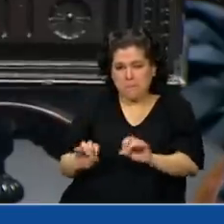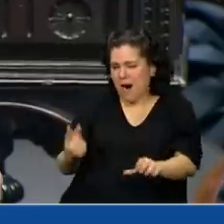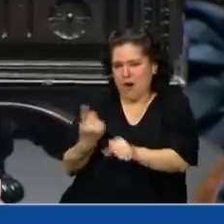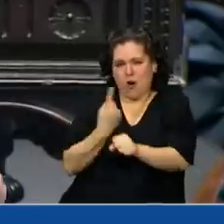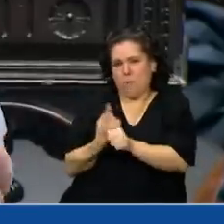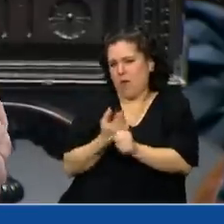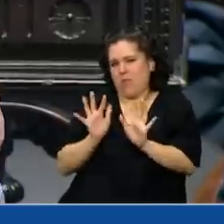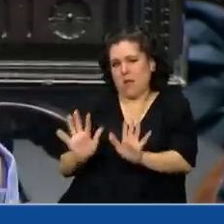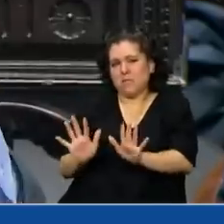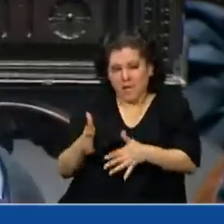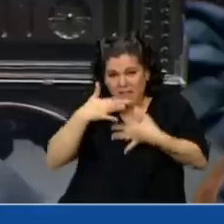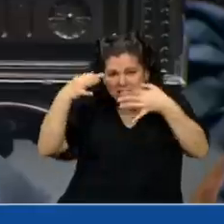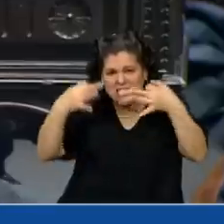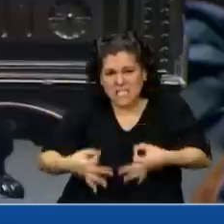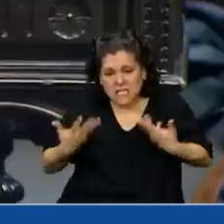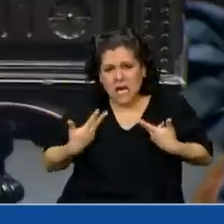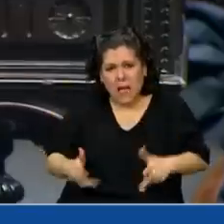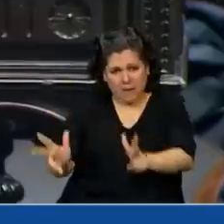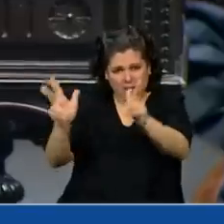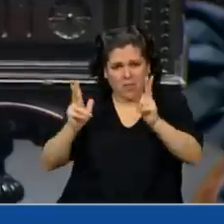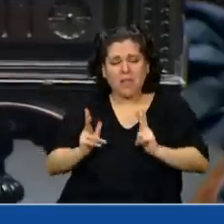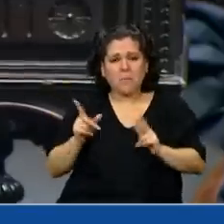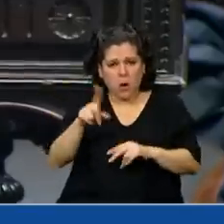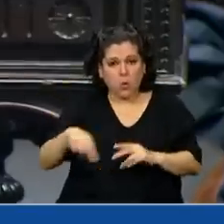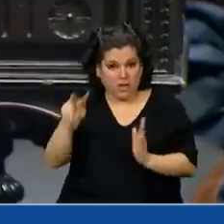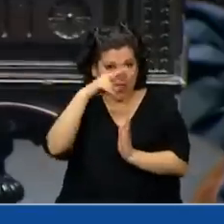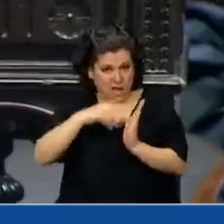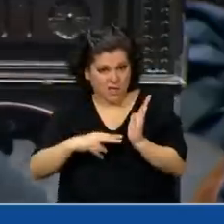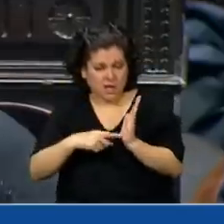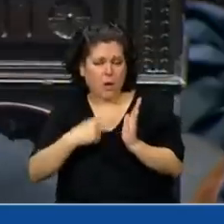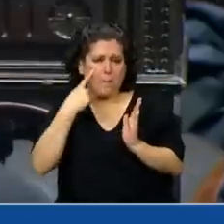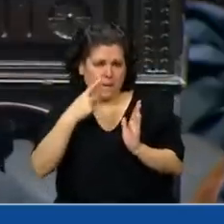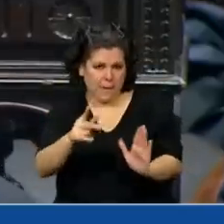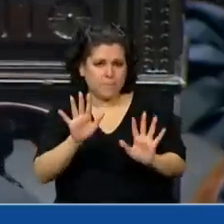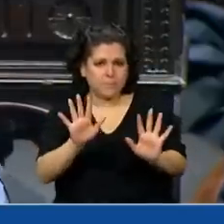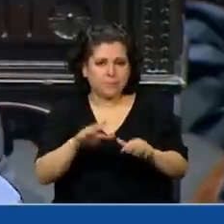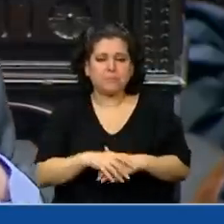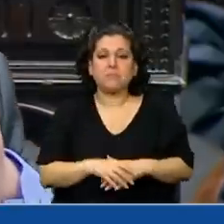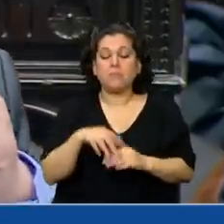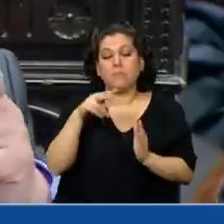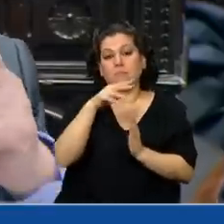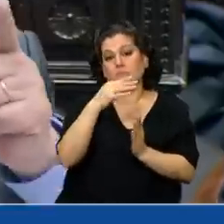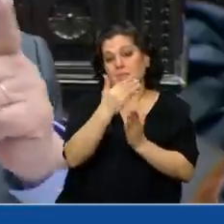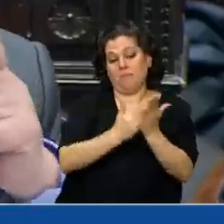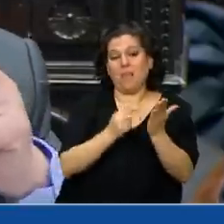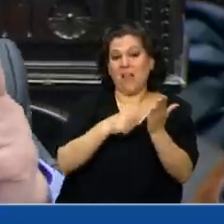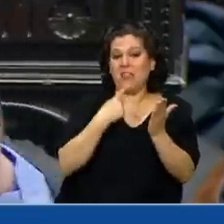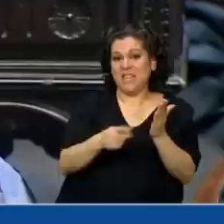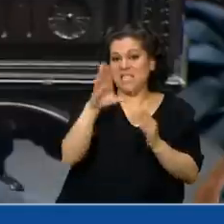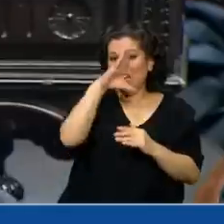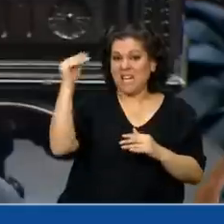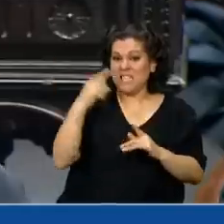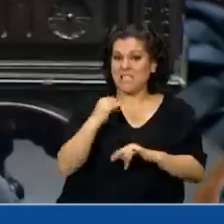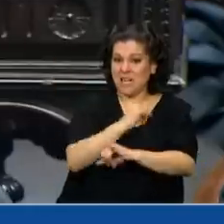Ustedes leyeron sinceramente de Cristina, yo lo leí, es muy bueno. Miren, ahí cuenta Cristina que en el 2015